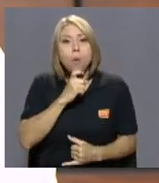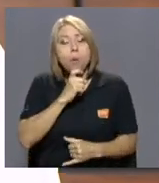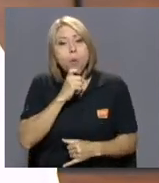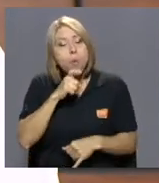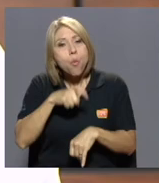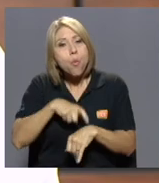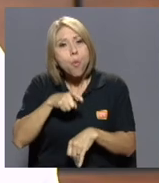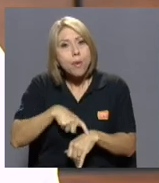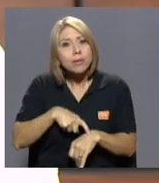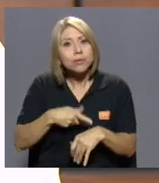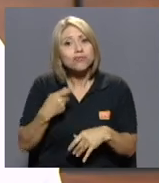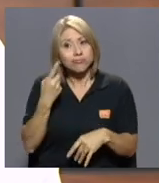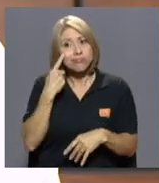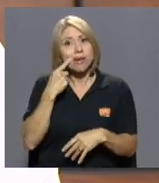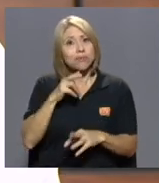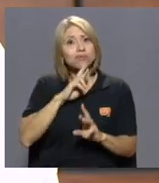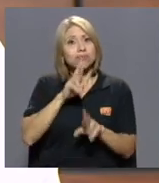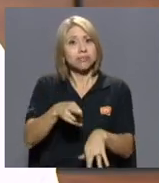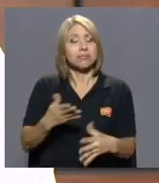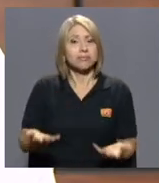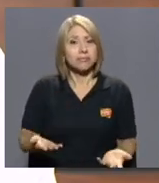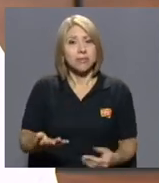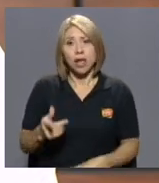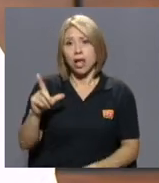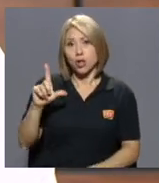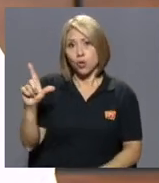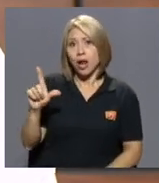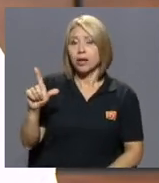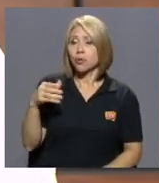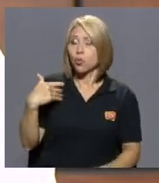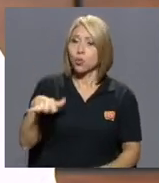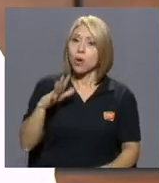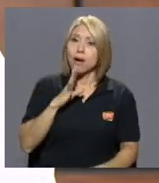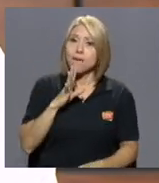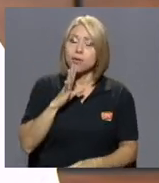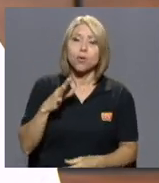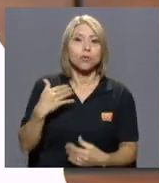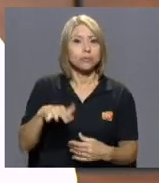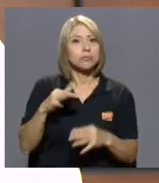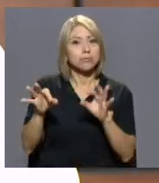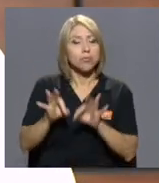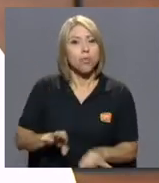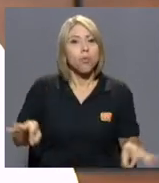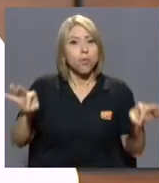creo que la reflexión de don Leonardo fue muy valiosa, en el sentido de que muchas veces